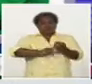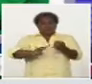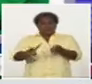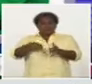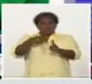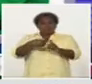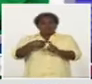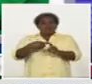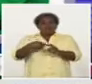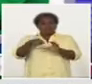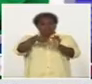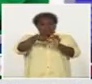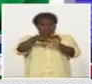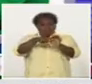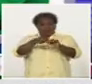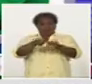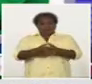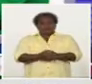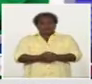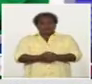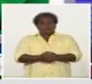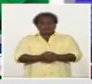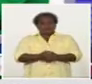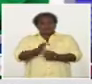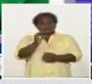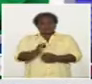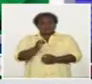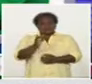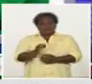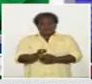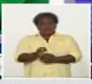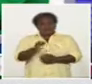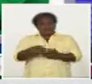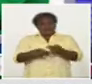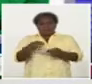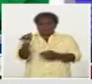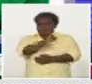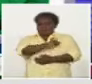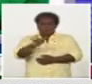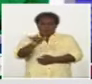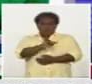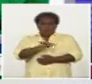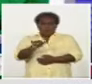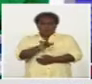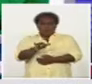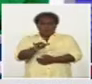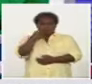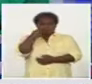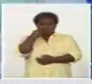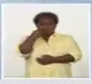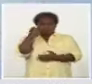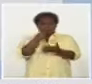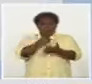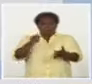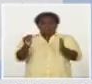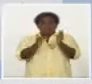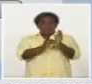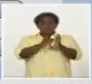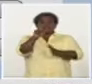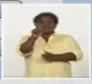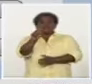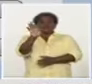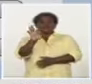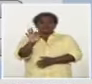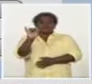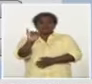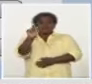especial Isla de la Juventud, como siempre ha ocurrido, y se diagnosticaron 1.186 personas